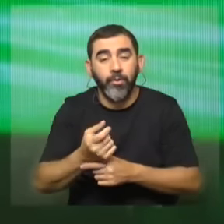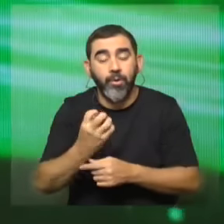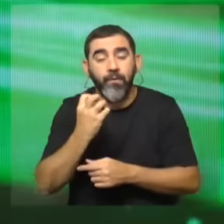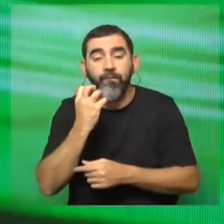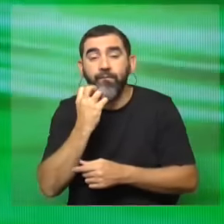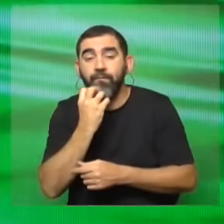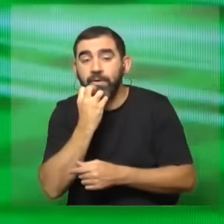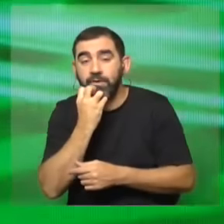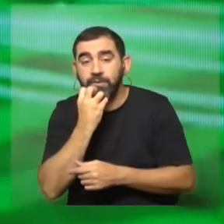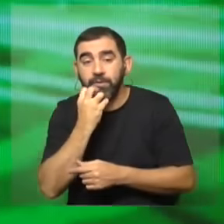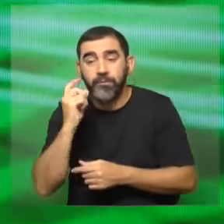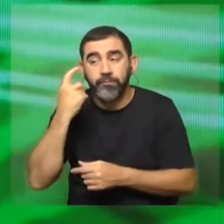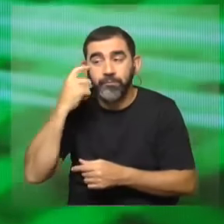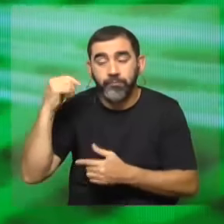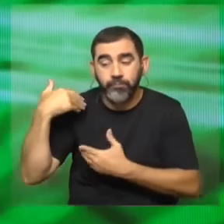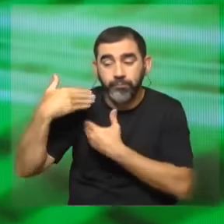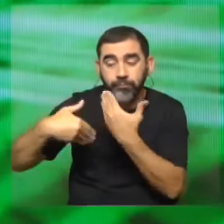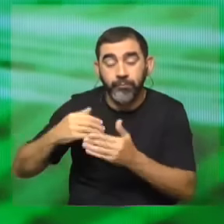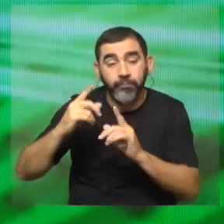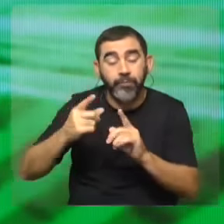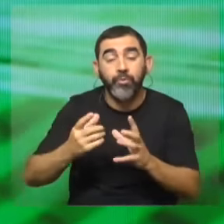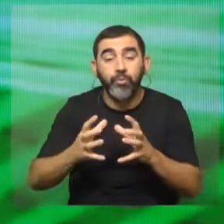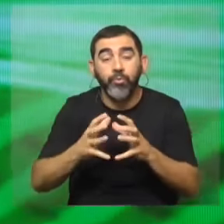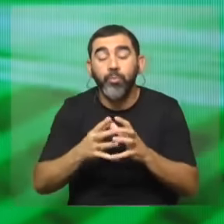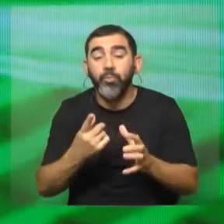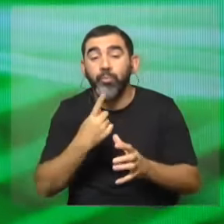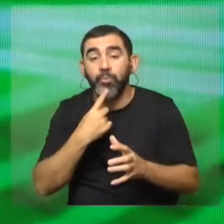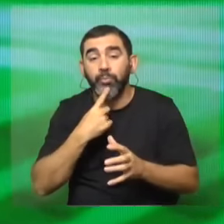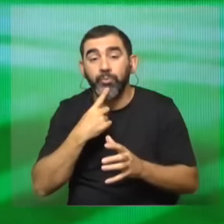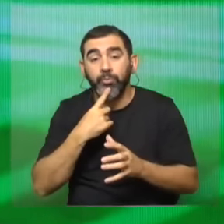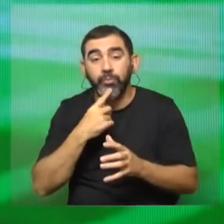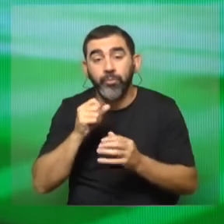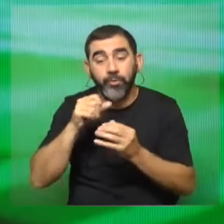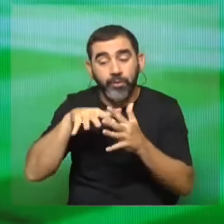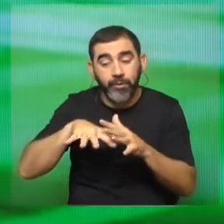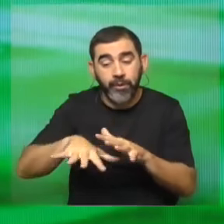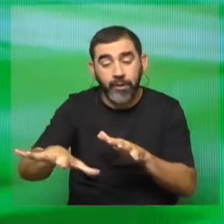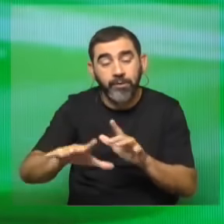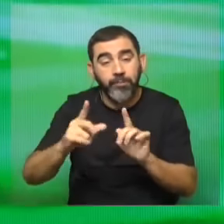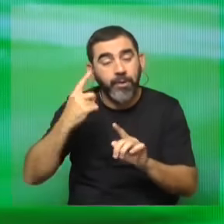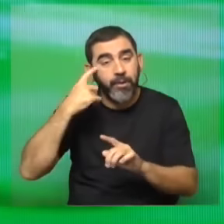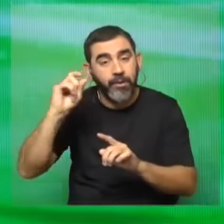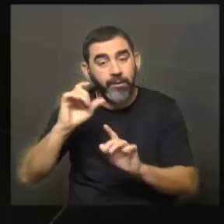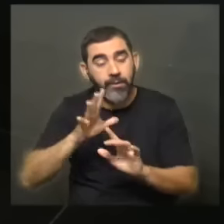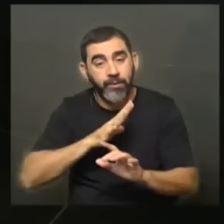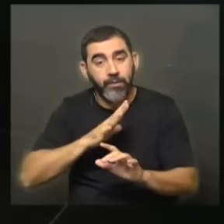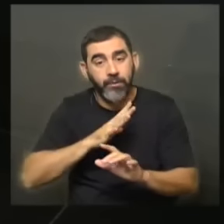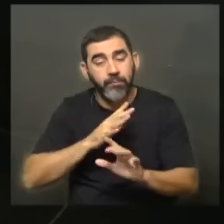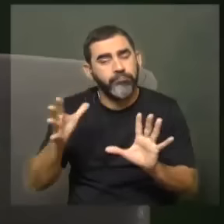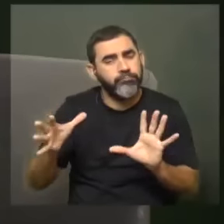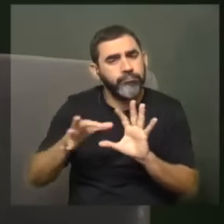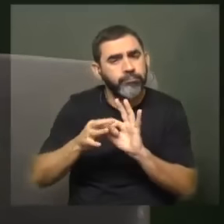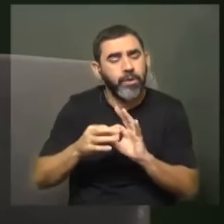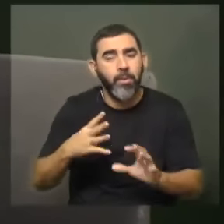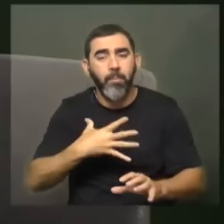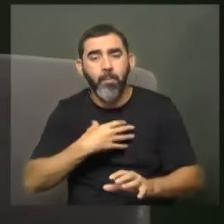lega el la ideología somos Entonces también un partido no solo con raíz sino con ideología ahora se los ha vinculado en los últimos tiempos al